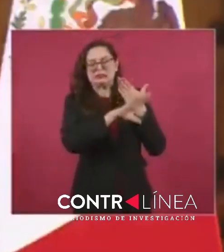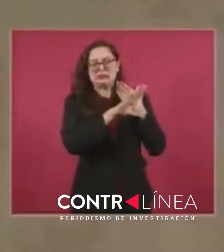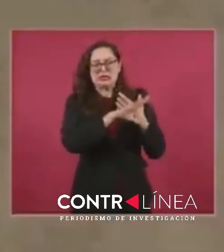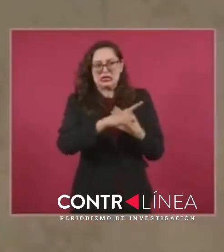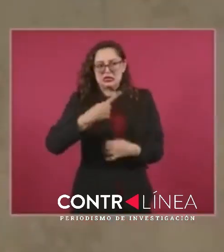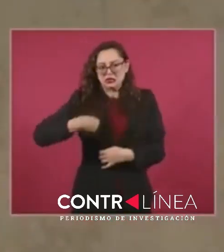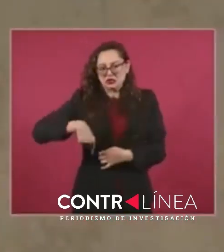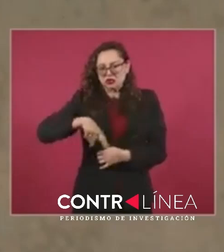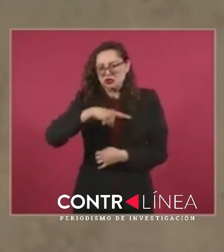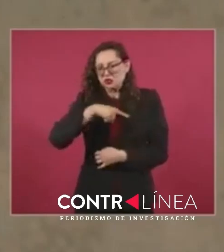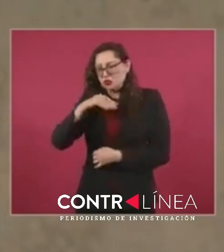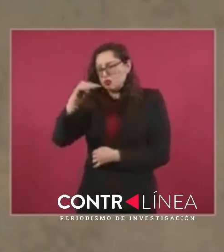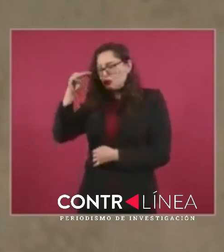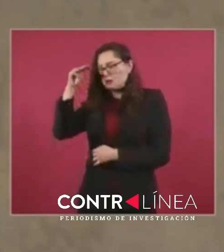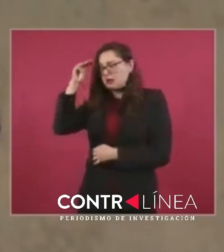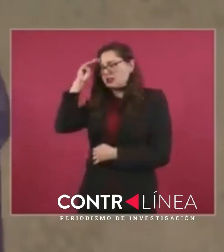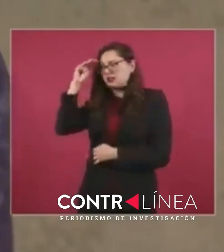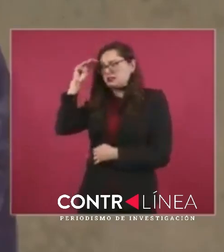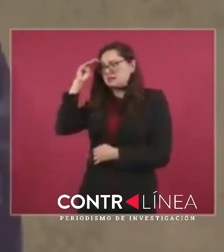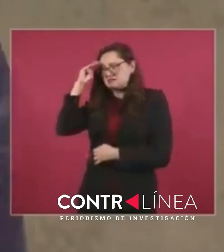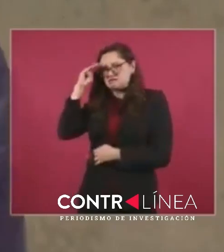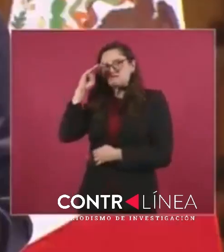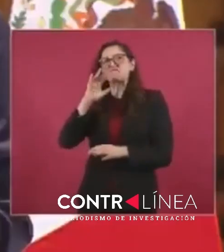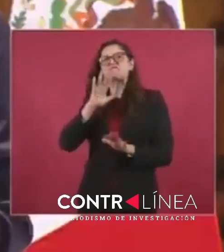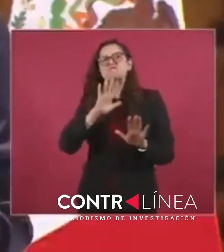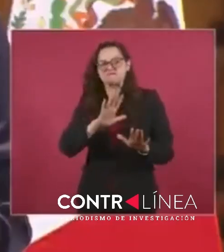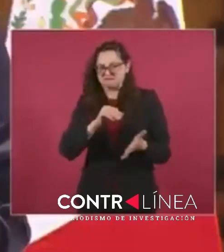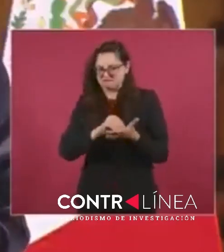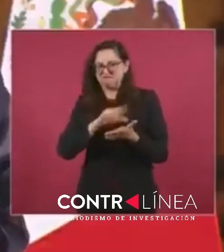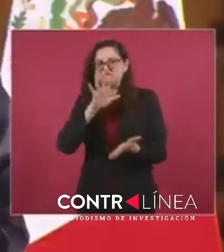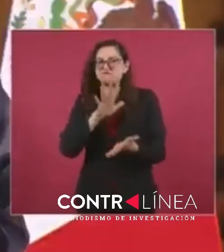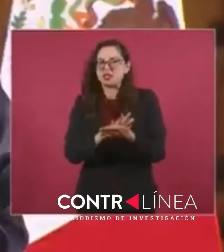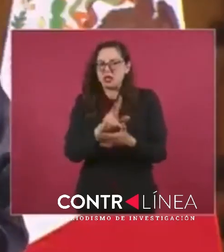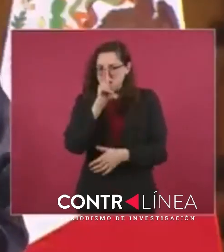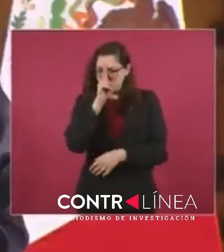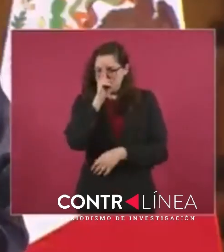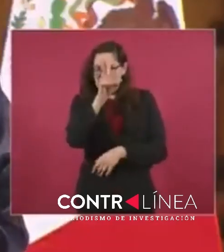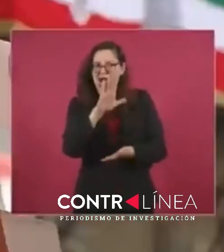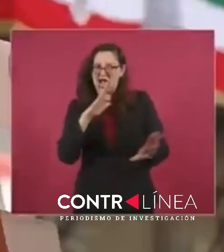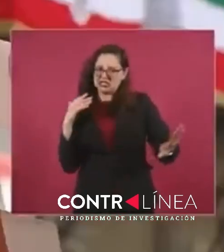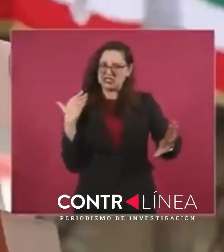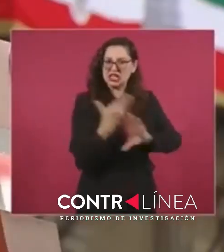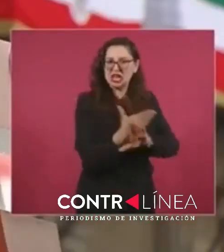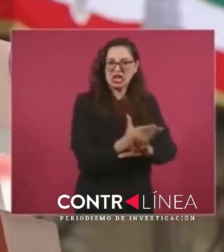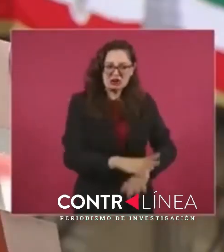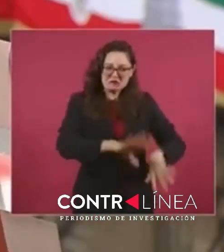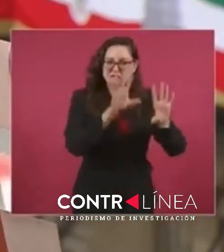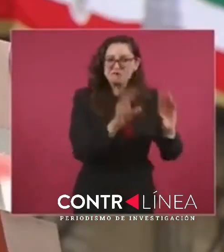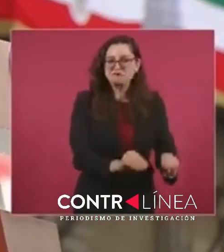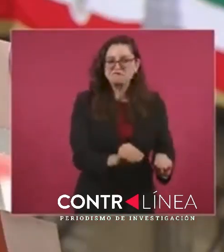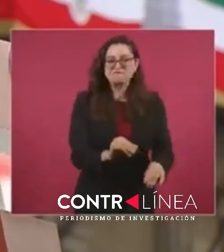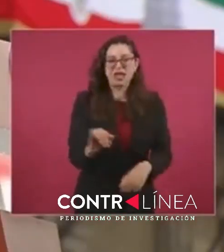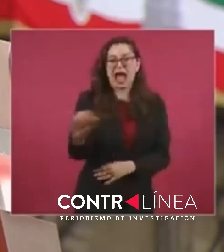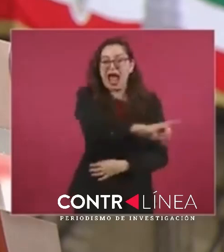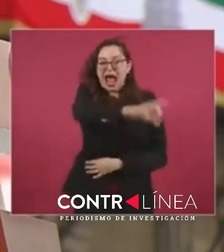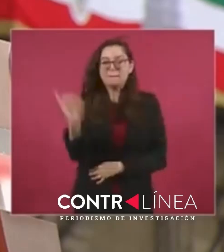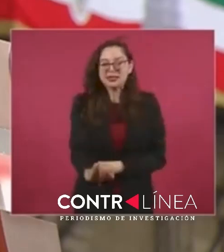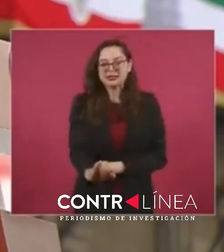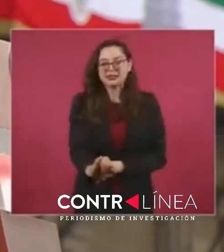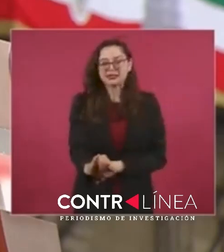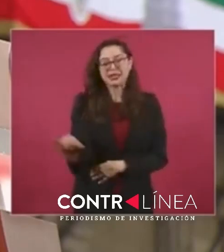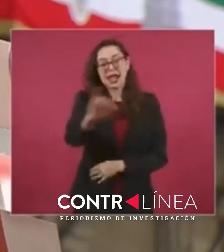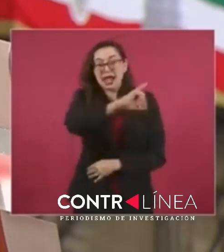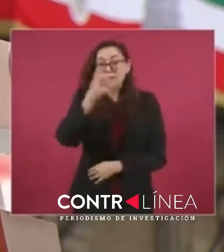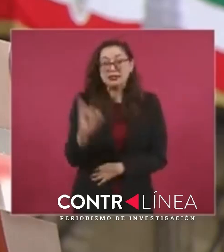perseguimos, censuramos o reprimimos a nadie. Es un timbre de orgullo